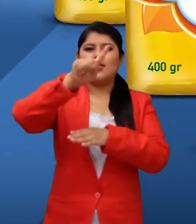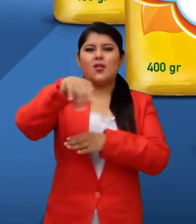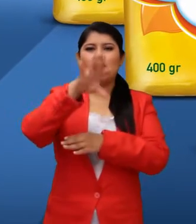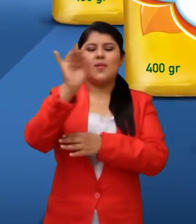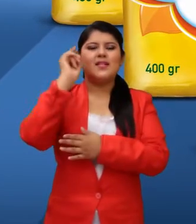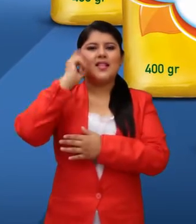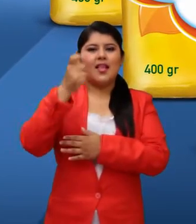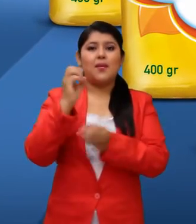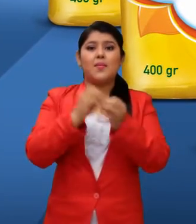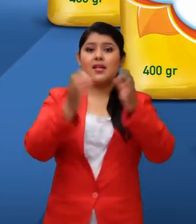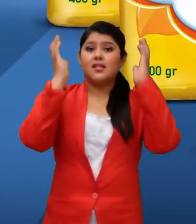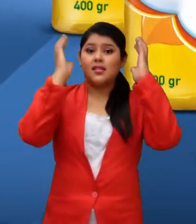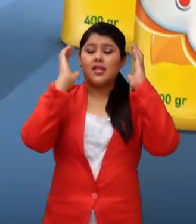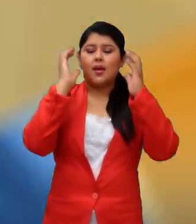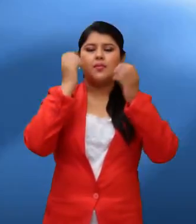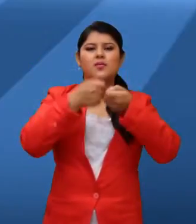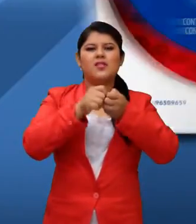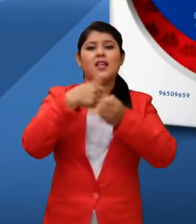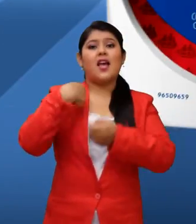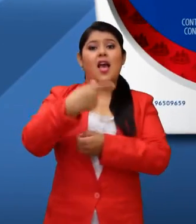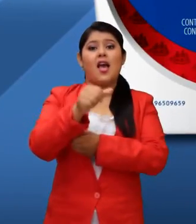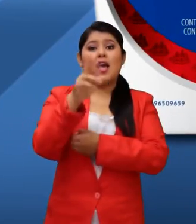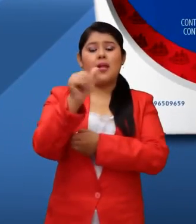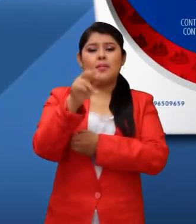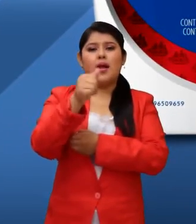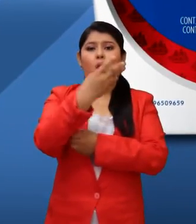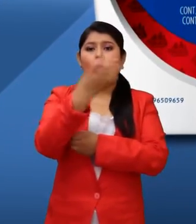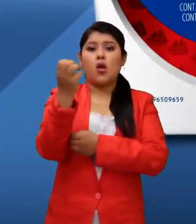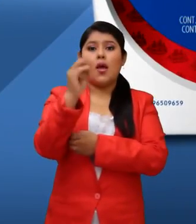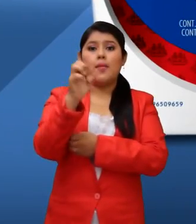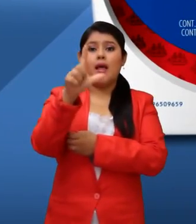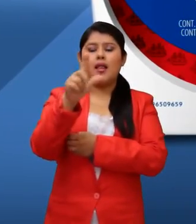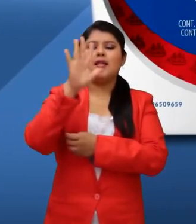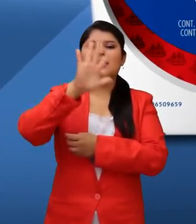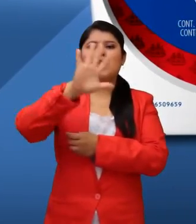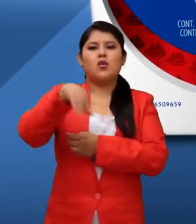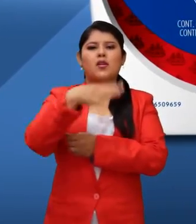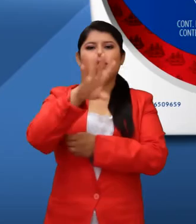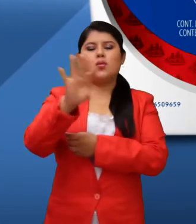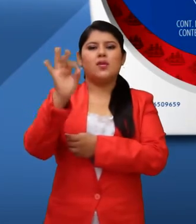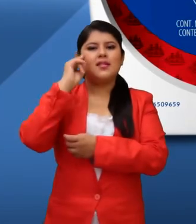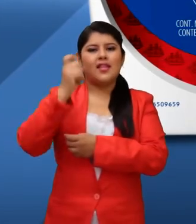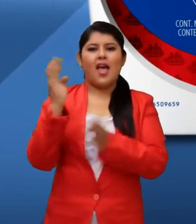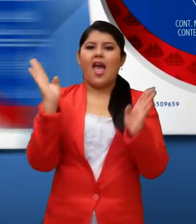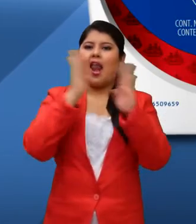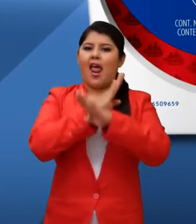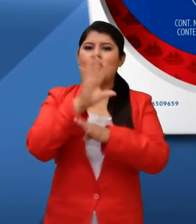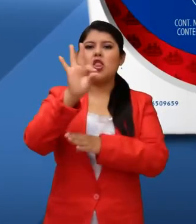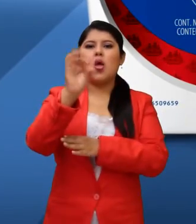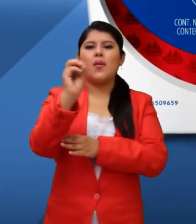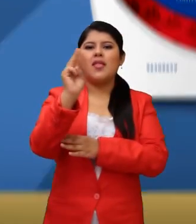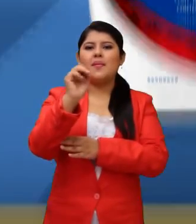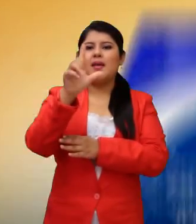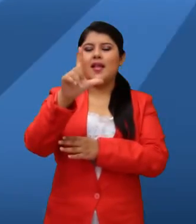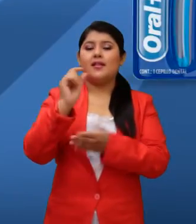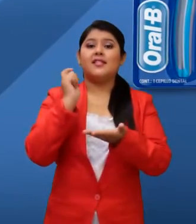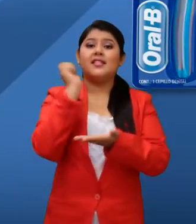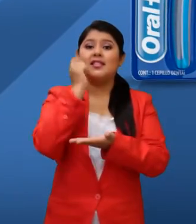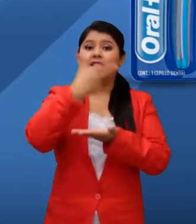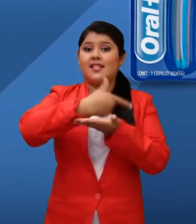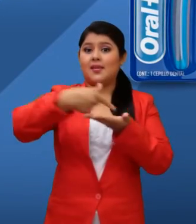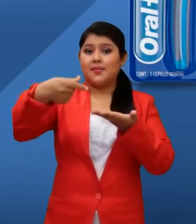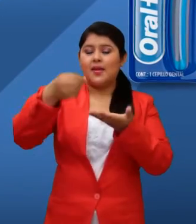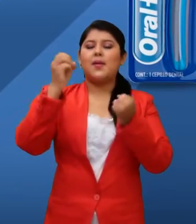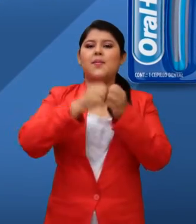3. 1,99. Shampoo anticaspa Head & Shoulders 400 ml, 5,99. Gratis 90 ml.